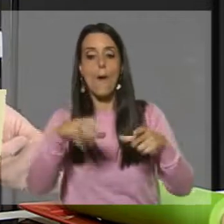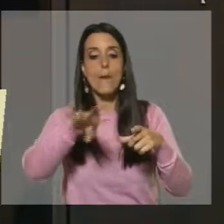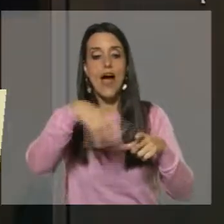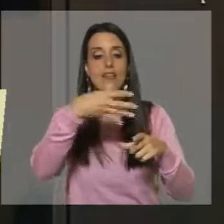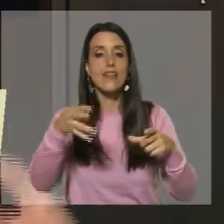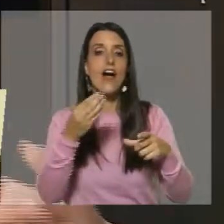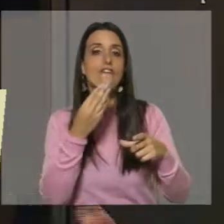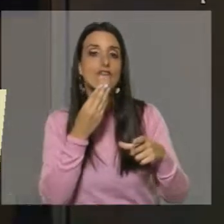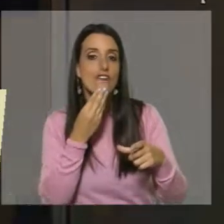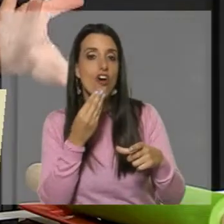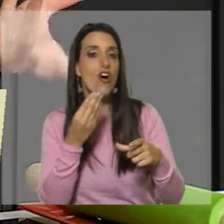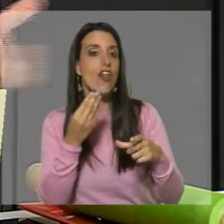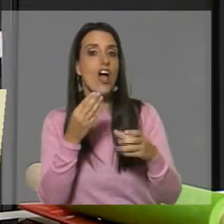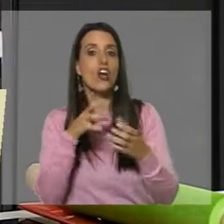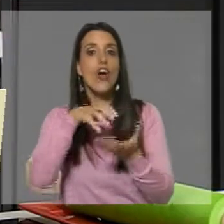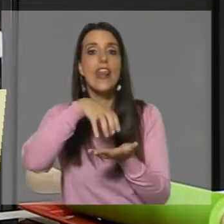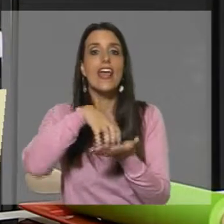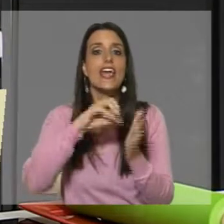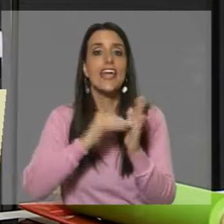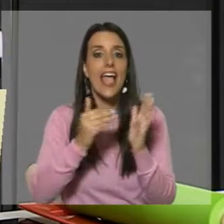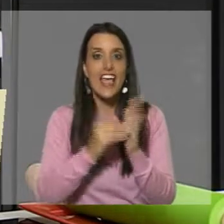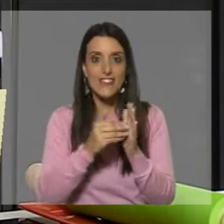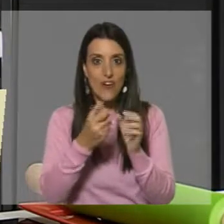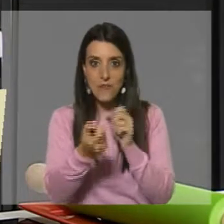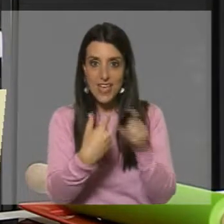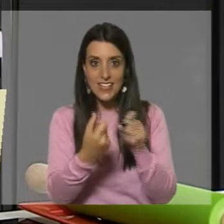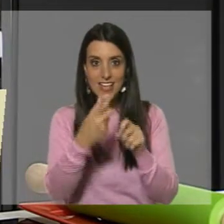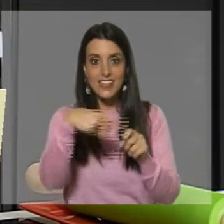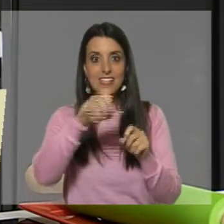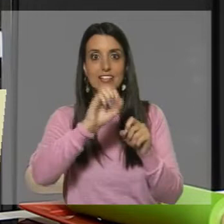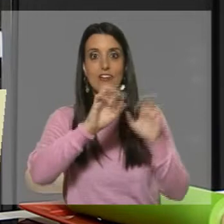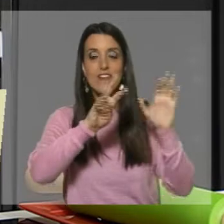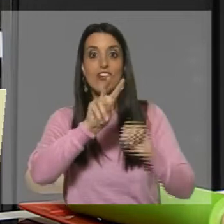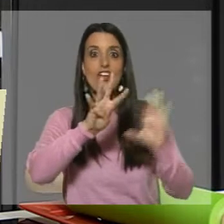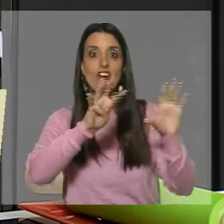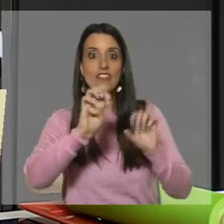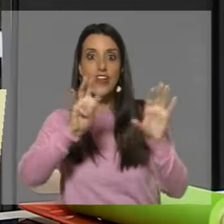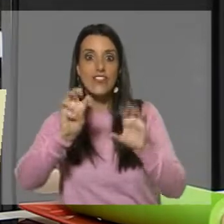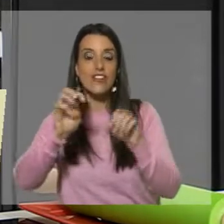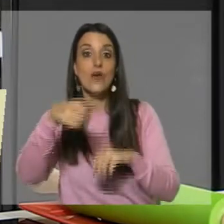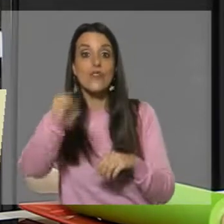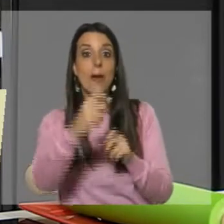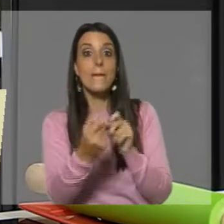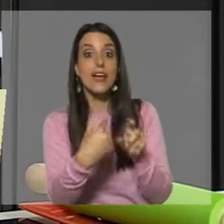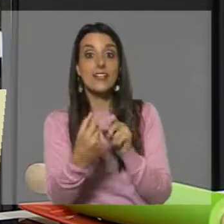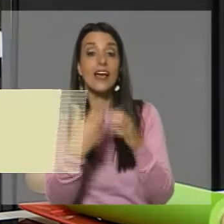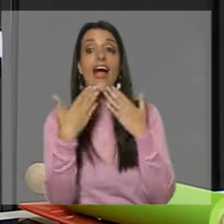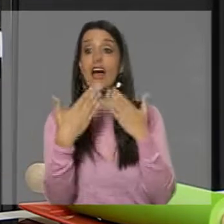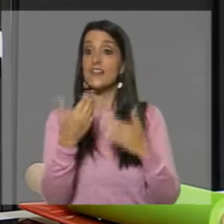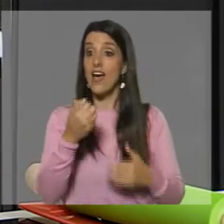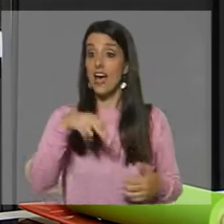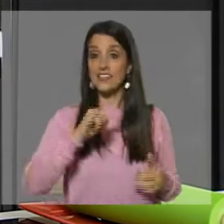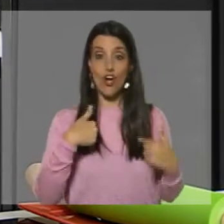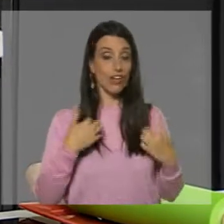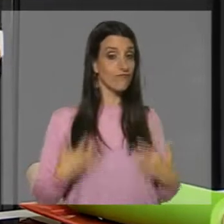otro día? ¿Con los escones? ¿Con qué? Los leemos. 092 90 90 90. Y agradecerle a Andy. ¿Vieron? Hoy me